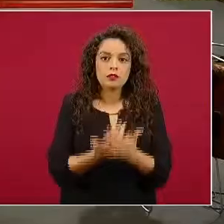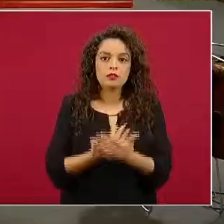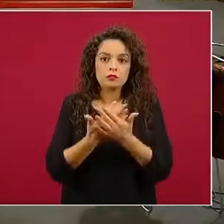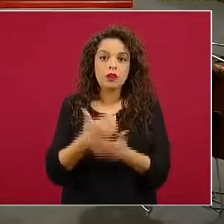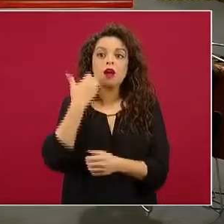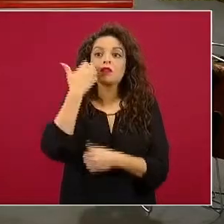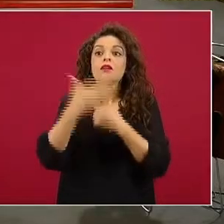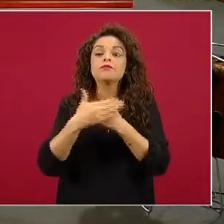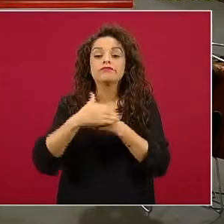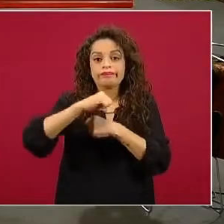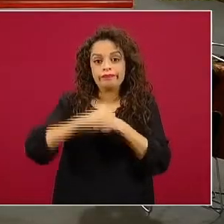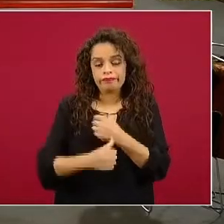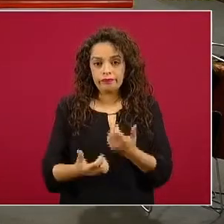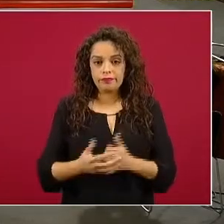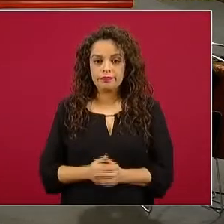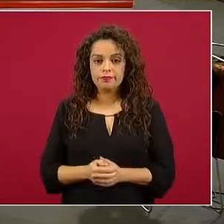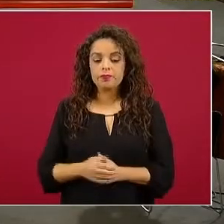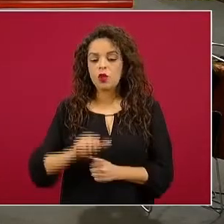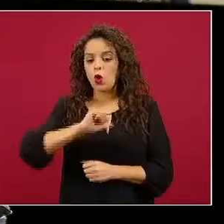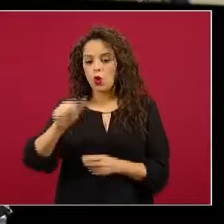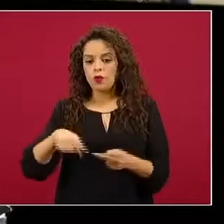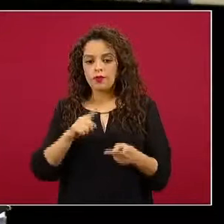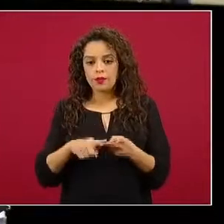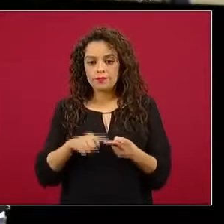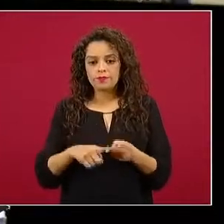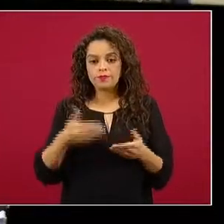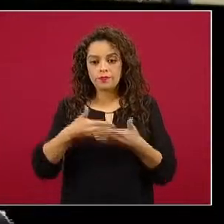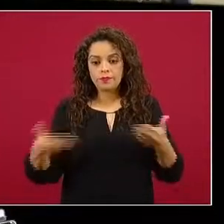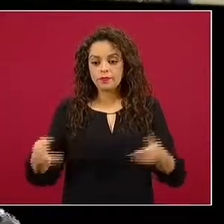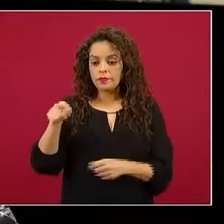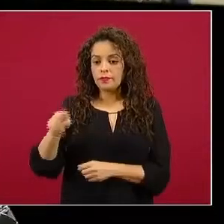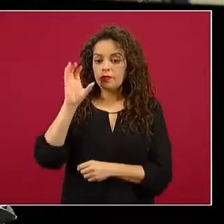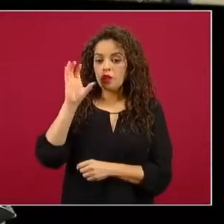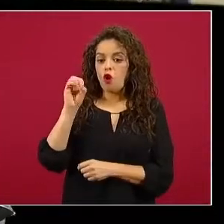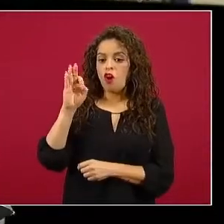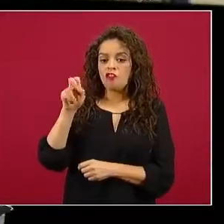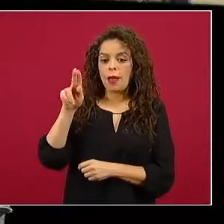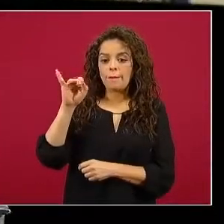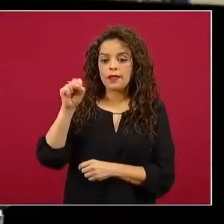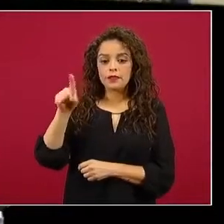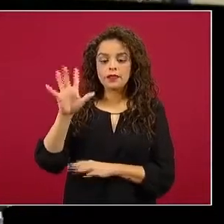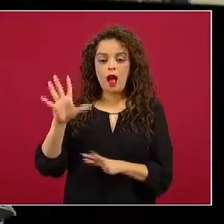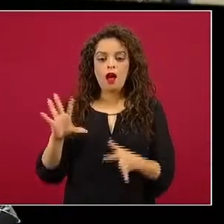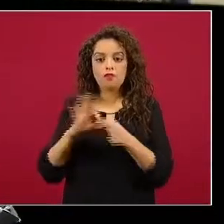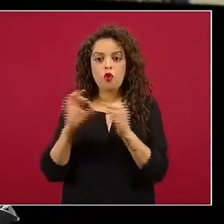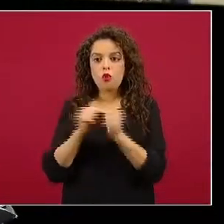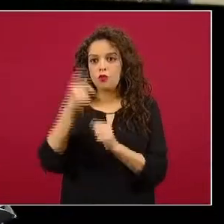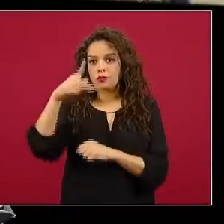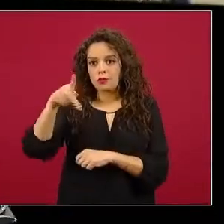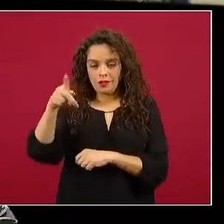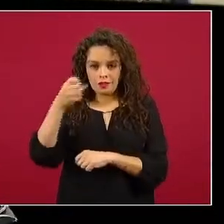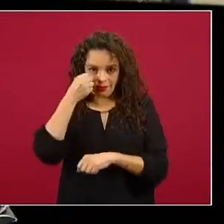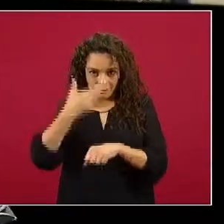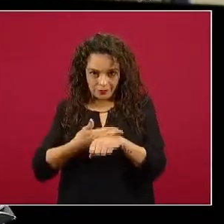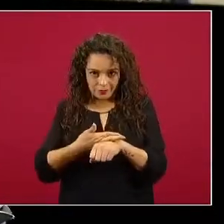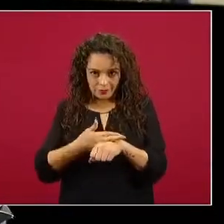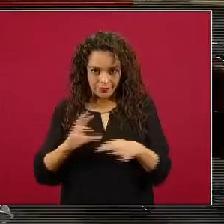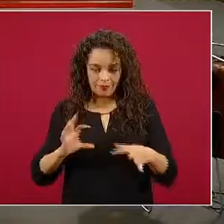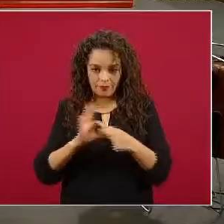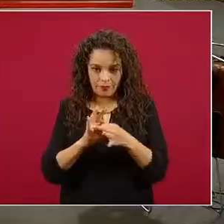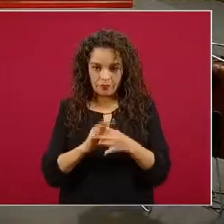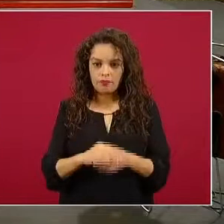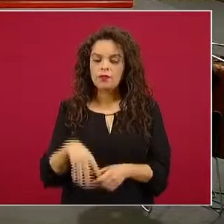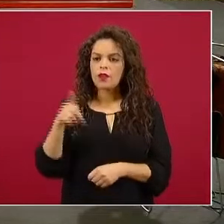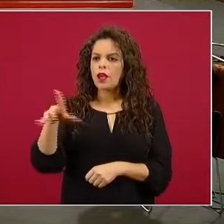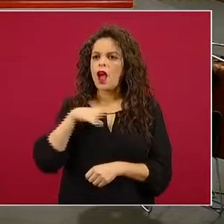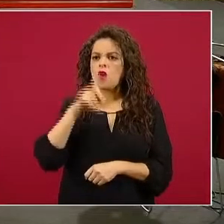la COFEPRIS forma parte de la subsecretaría que está a su cargo, nos llegó una denuncia de una organización civil del estado de